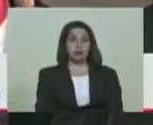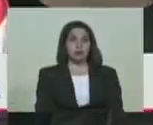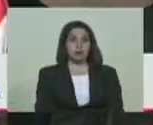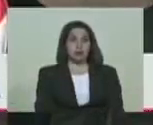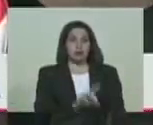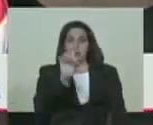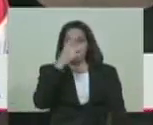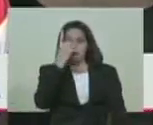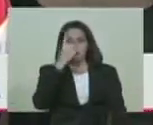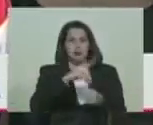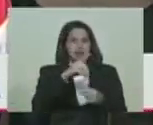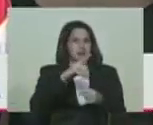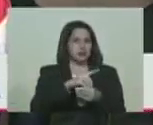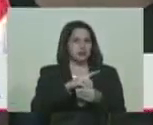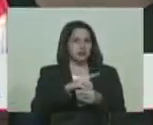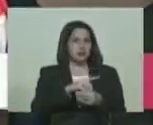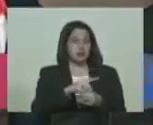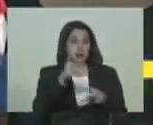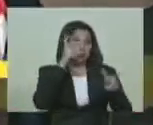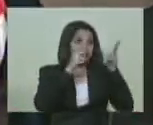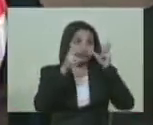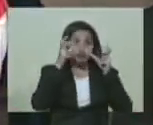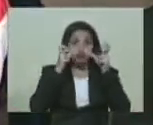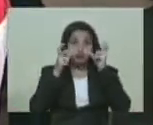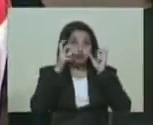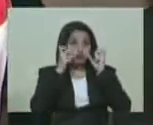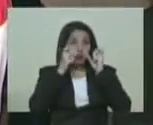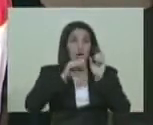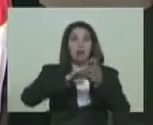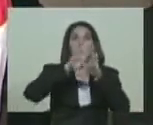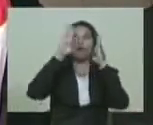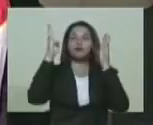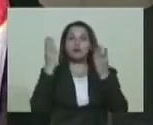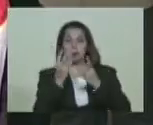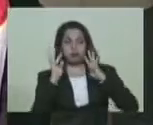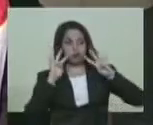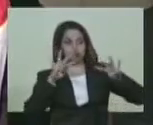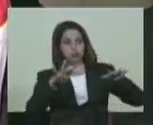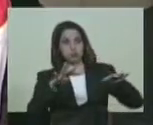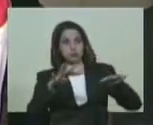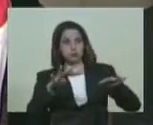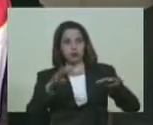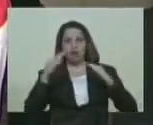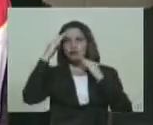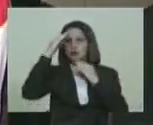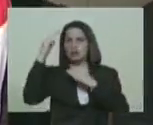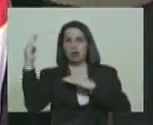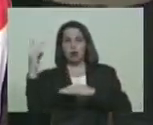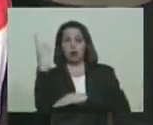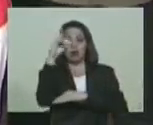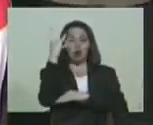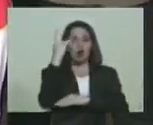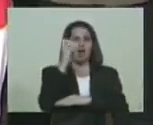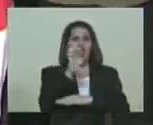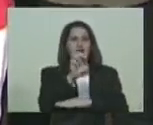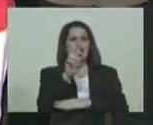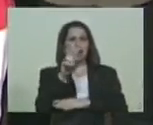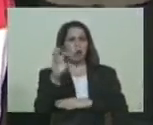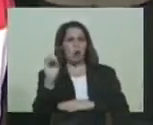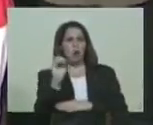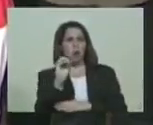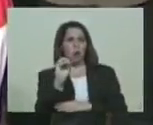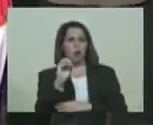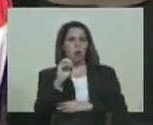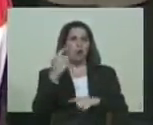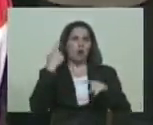Primer dato, para que los que nos escuchan en el mundo, por ahí recibí una llamada y un saludo de Evo Morales Aima, del comandante